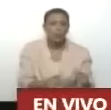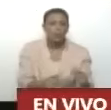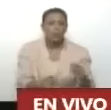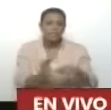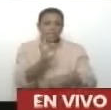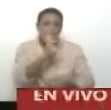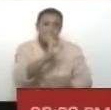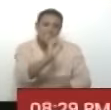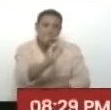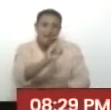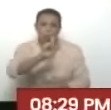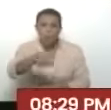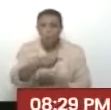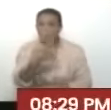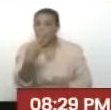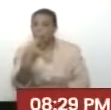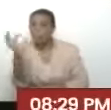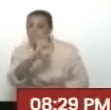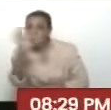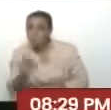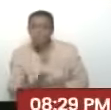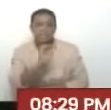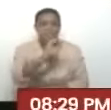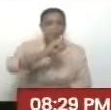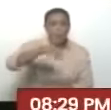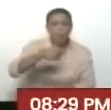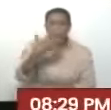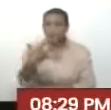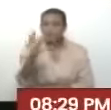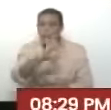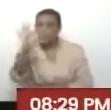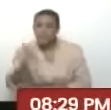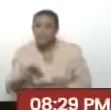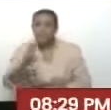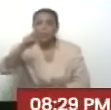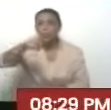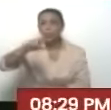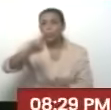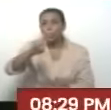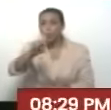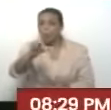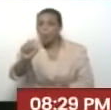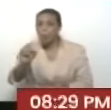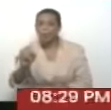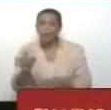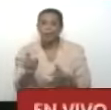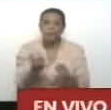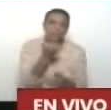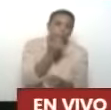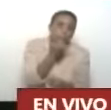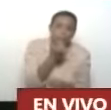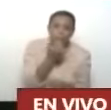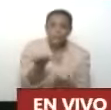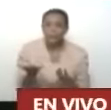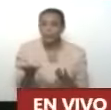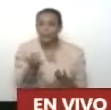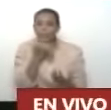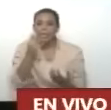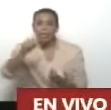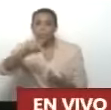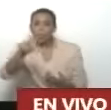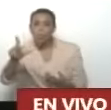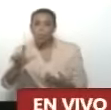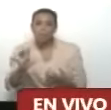0,2, 0,3%, 0,5% los porcentajes de votos nulos. ¿Y normalmente el voto nulo en elecciones cuánto llega? ¿2, 3, 4?